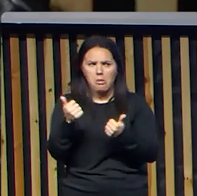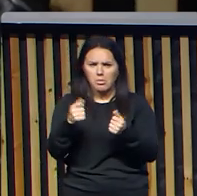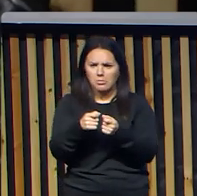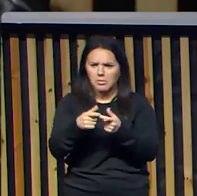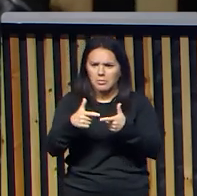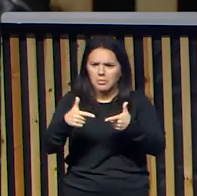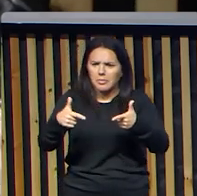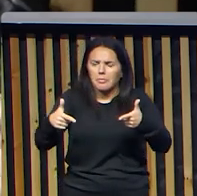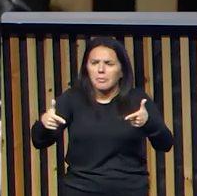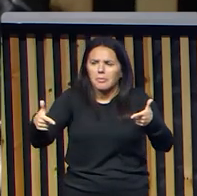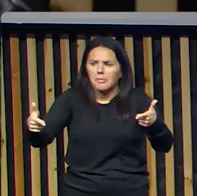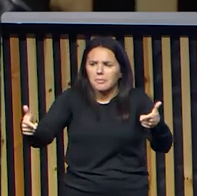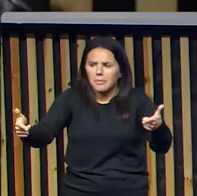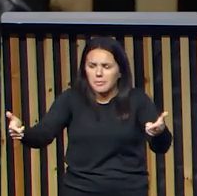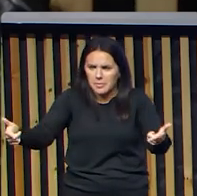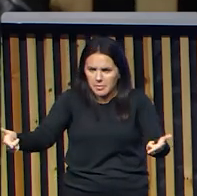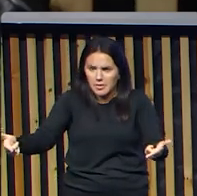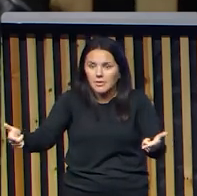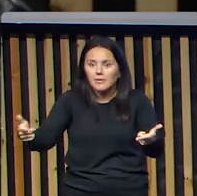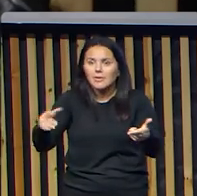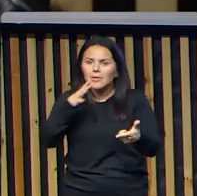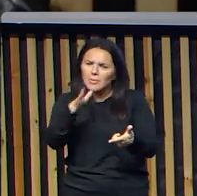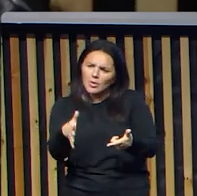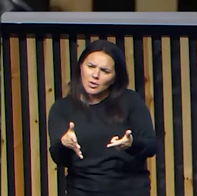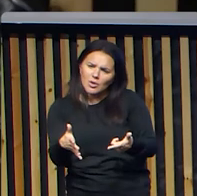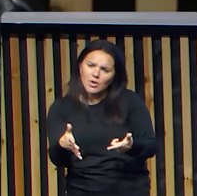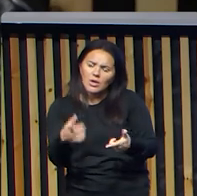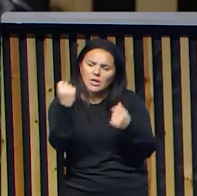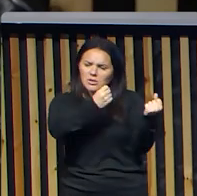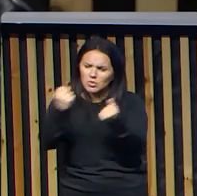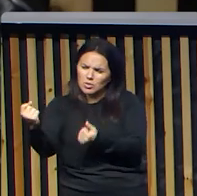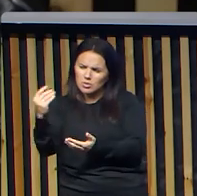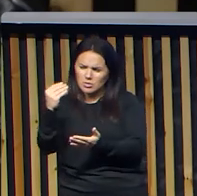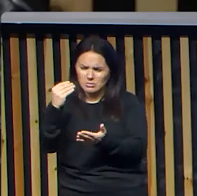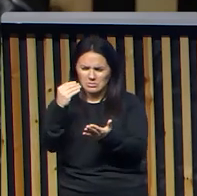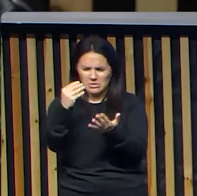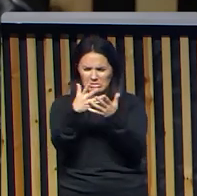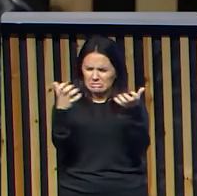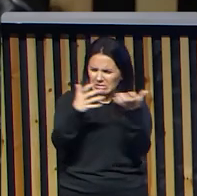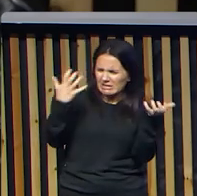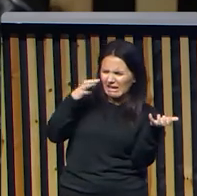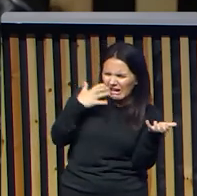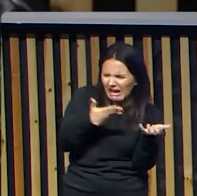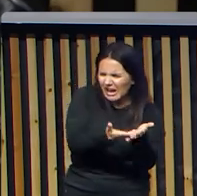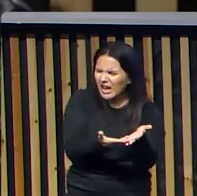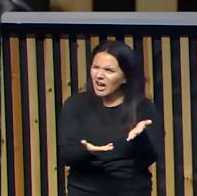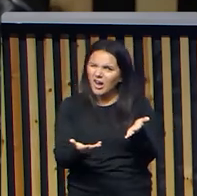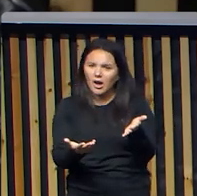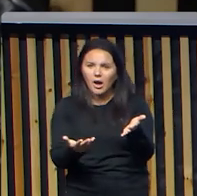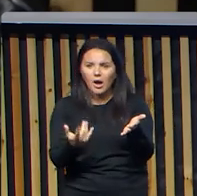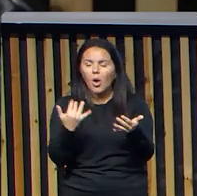raro Cuántos procedimientos o cuántos movimientos hay por medio ya para intentar que esto sea diferente